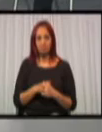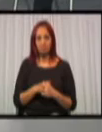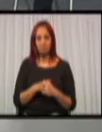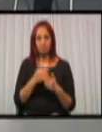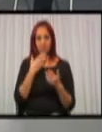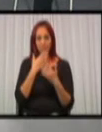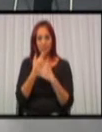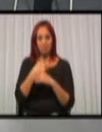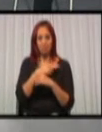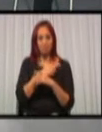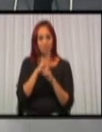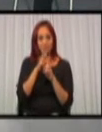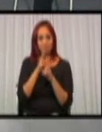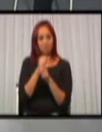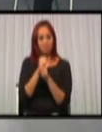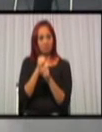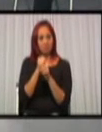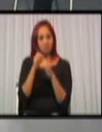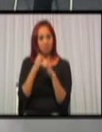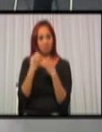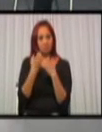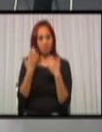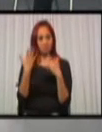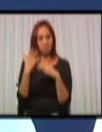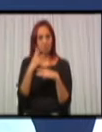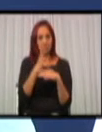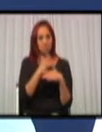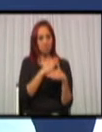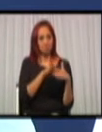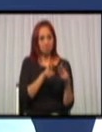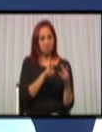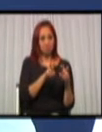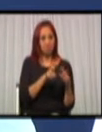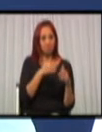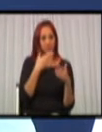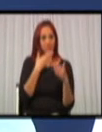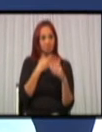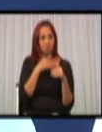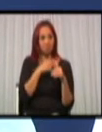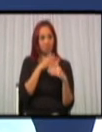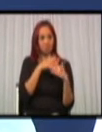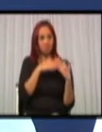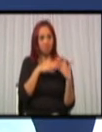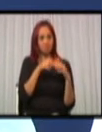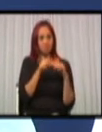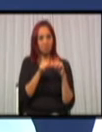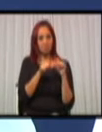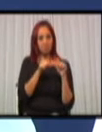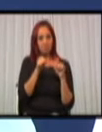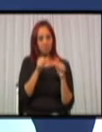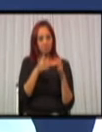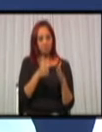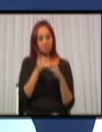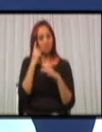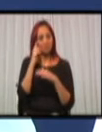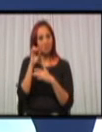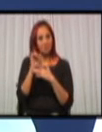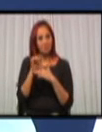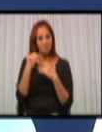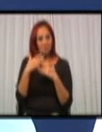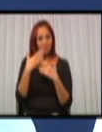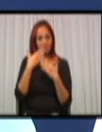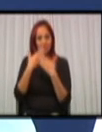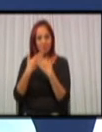Nosotros el tema de empleo, nuestro equipo lo ha analizado en dos partes. Una es la parte del emprendedurismo, para eso estamos